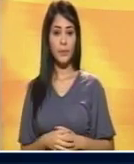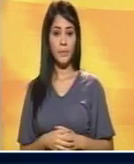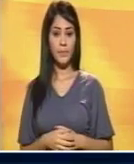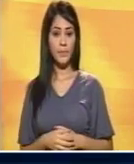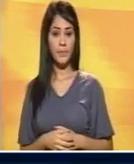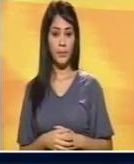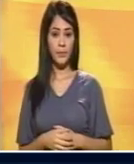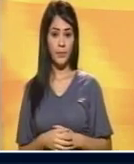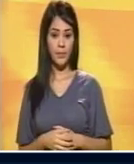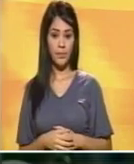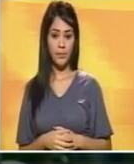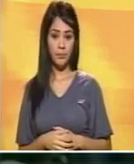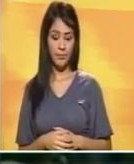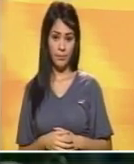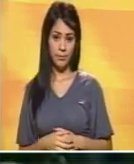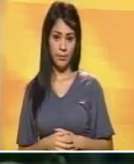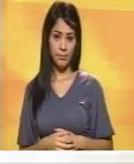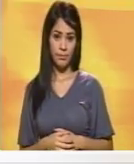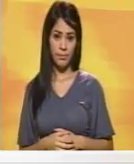desmedida.